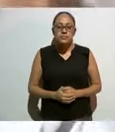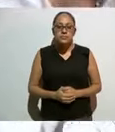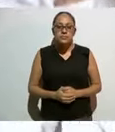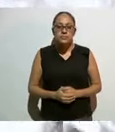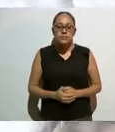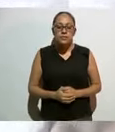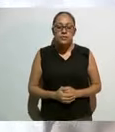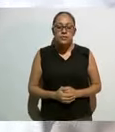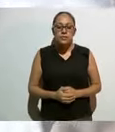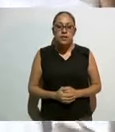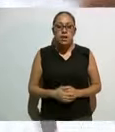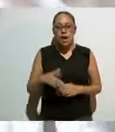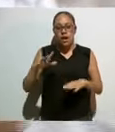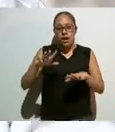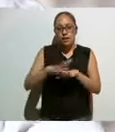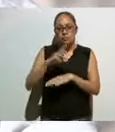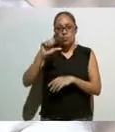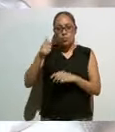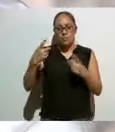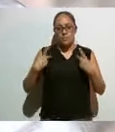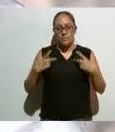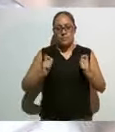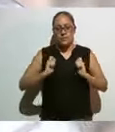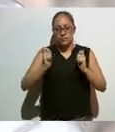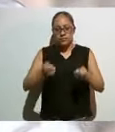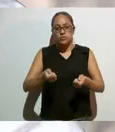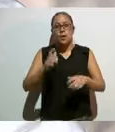porque ya su partido